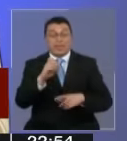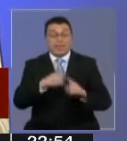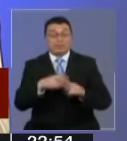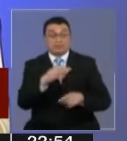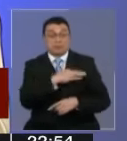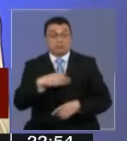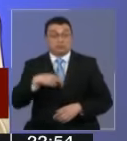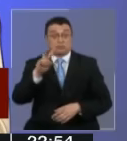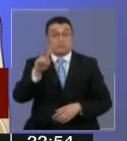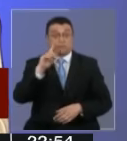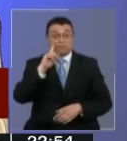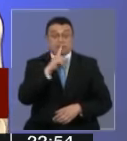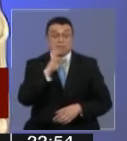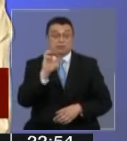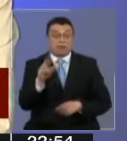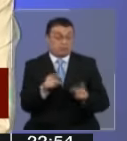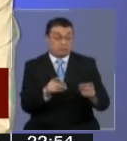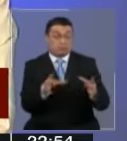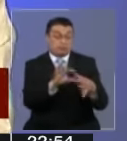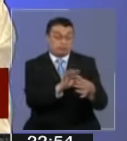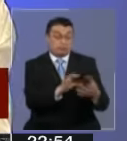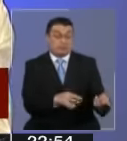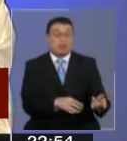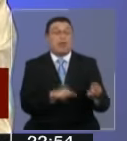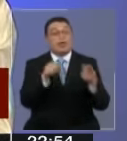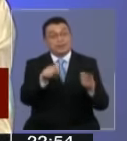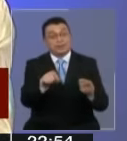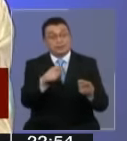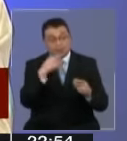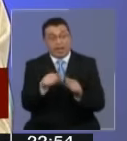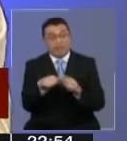Vidal. Claro, ¿cómo es posible? O sea, que